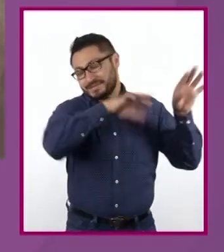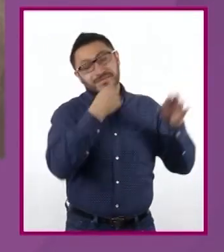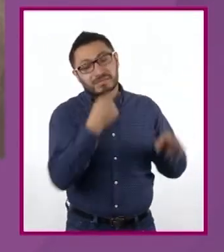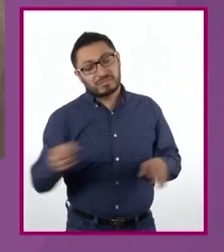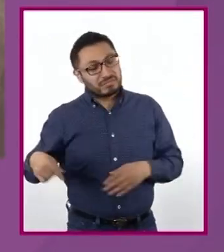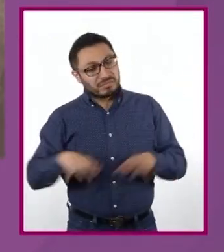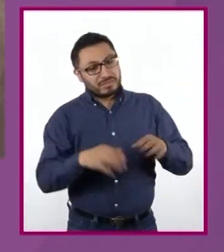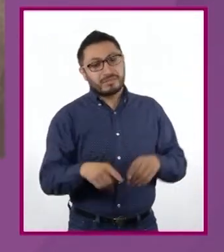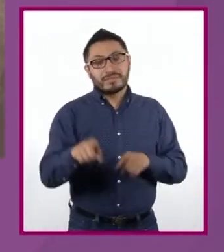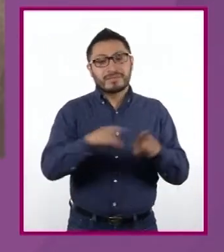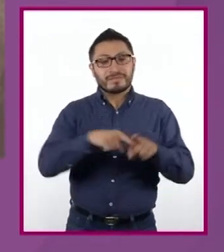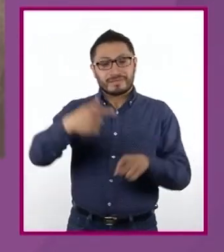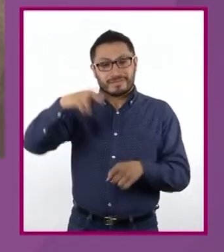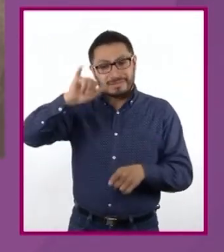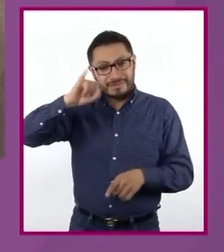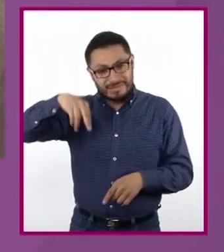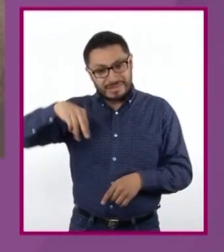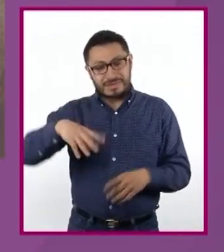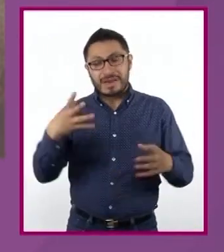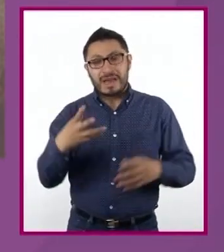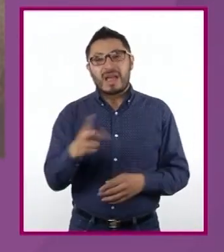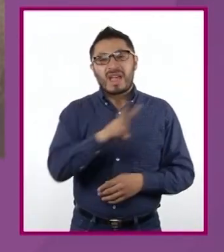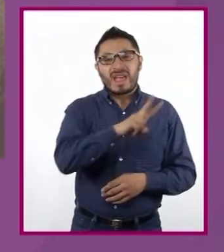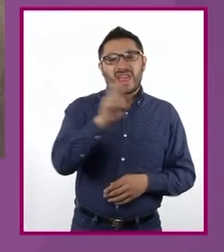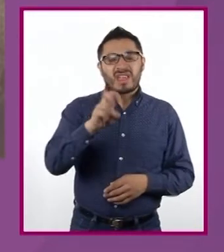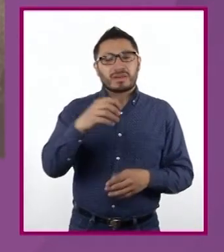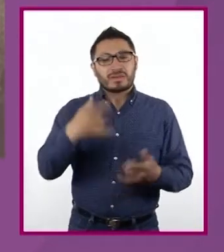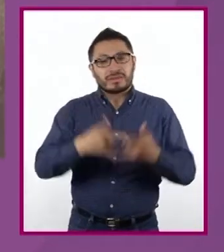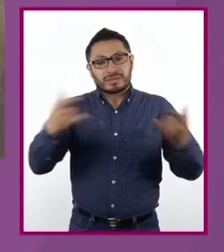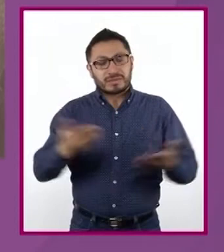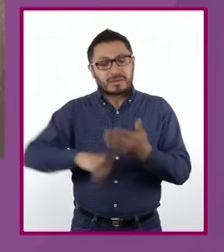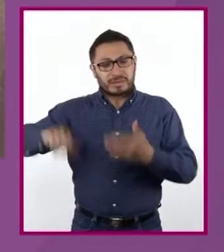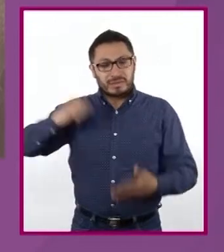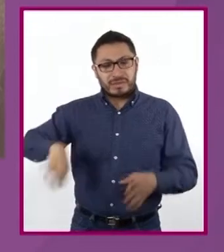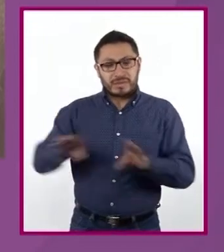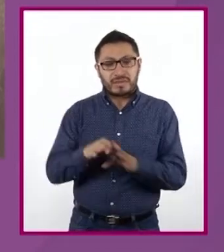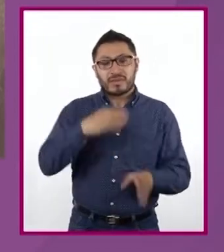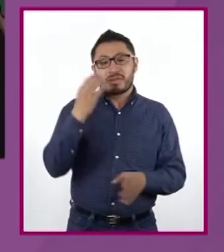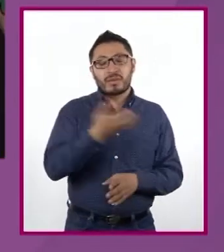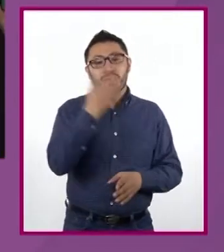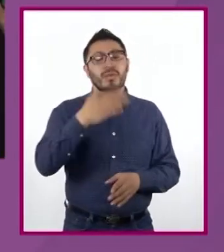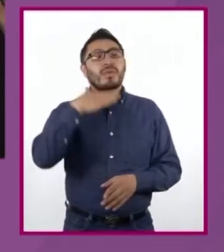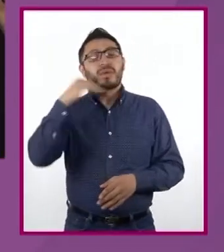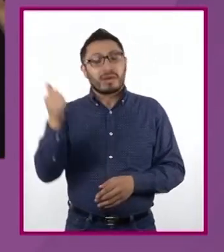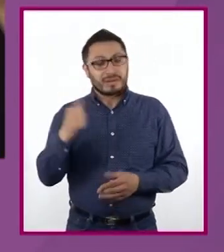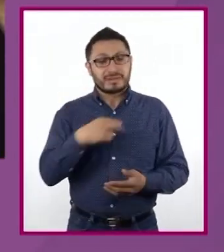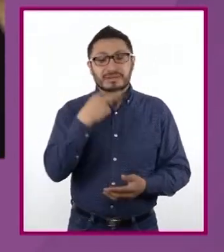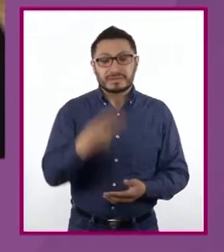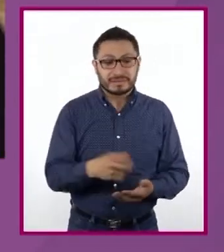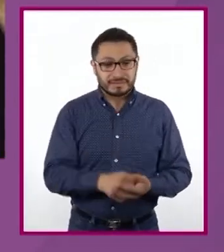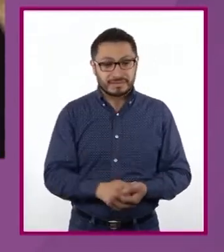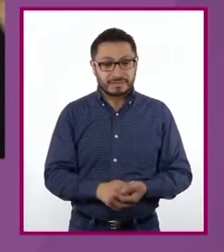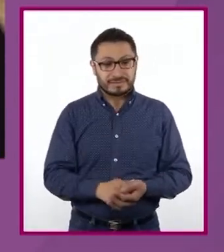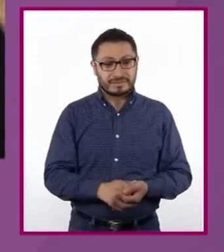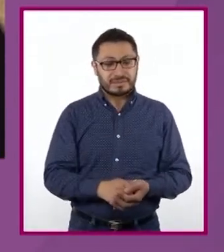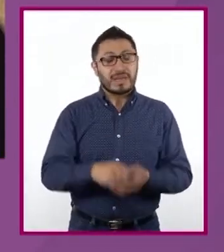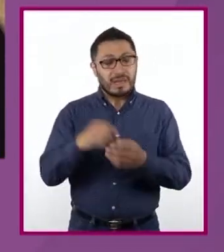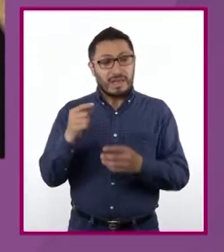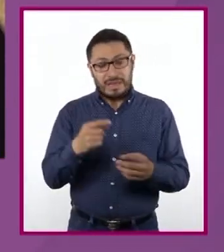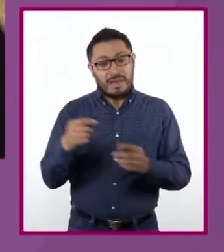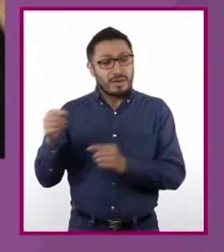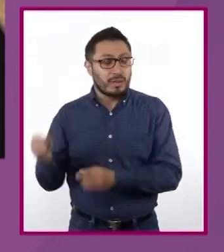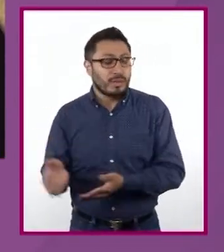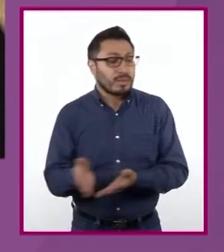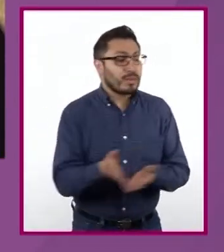Los hermanos Grimm recopilaron cerca de 200 cuentos antiguos de la tradición oral alemana. Al siguiente día llevaron a los niños al